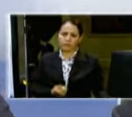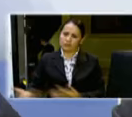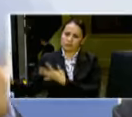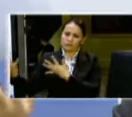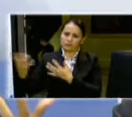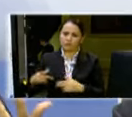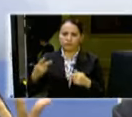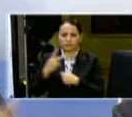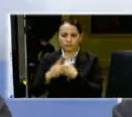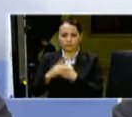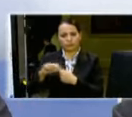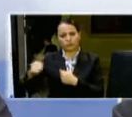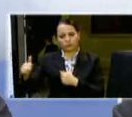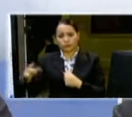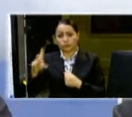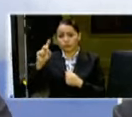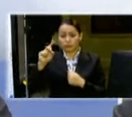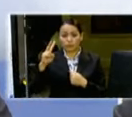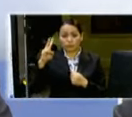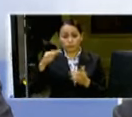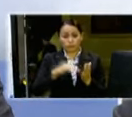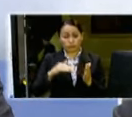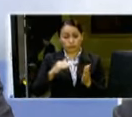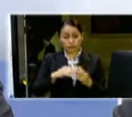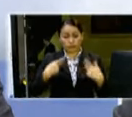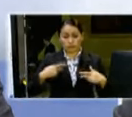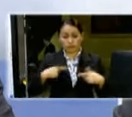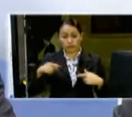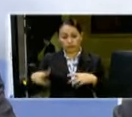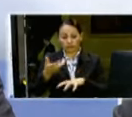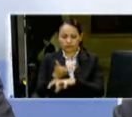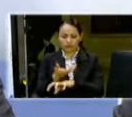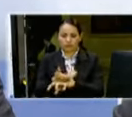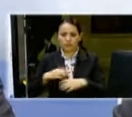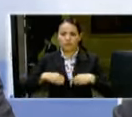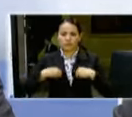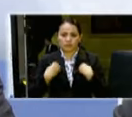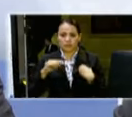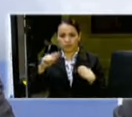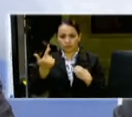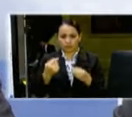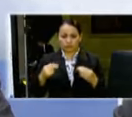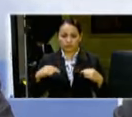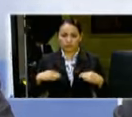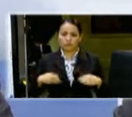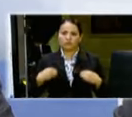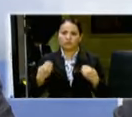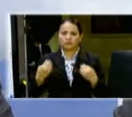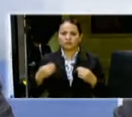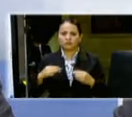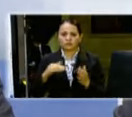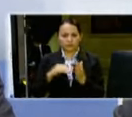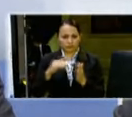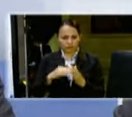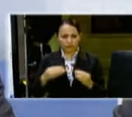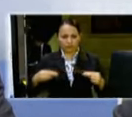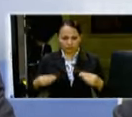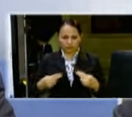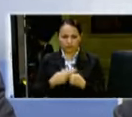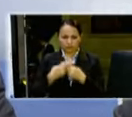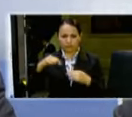exterior. Tenemos a 32 millones de personas de origen mexicano viviendo en los Estados Unidos, 12 millones de ellas nacidas en México, 6 a 7 millones